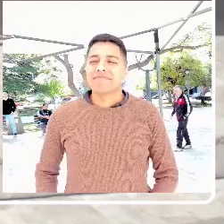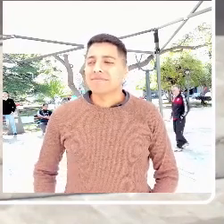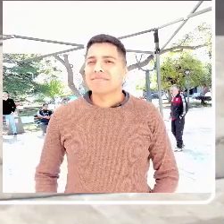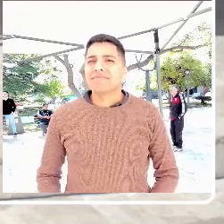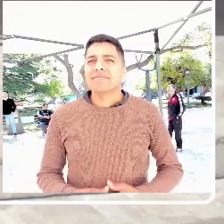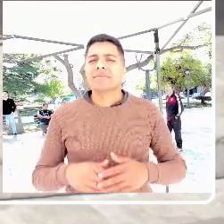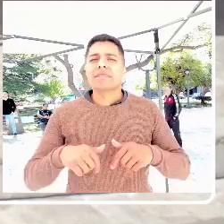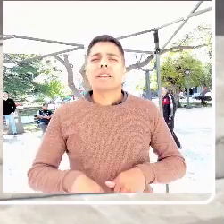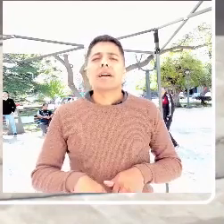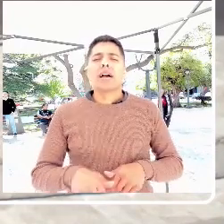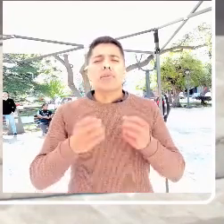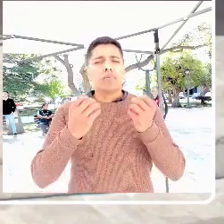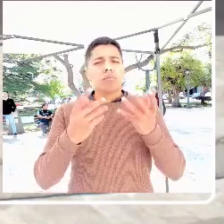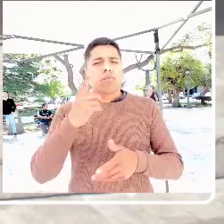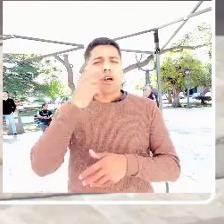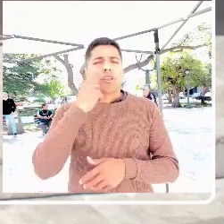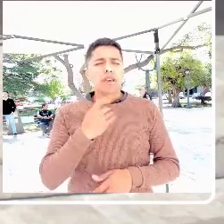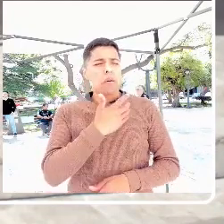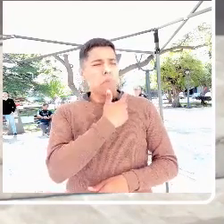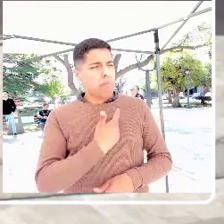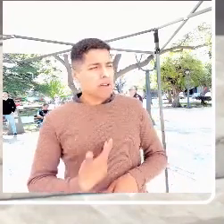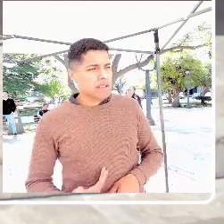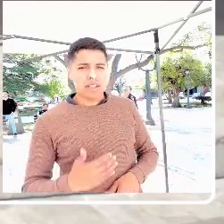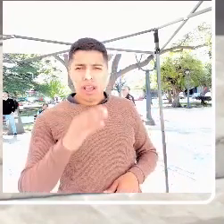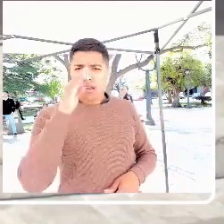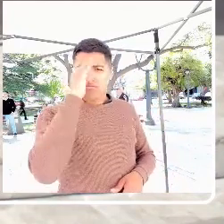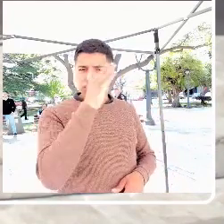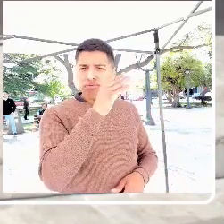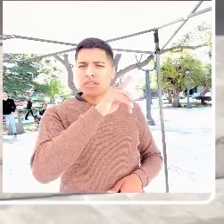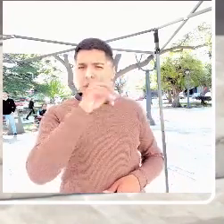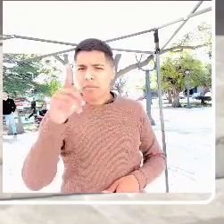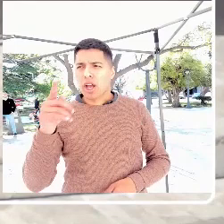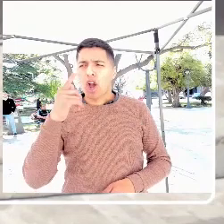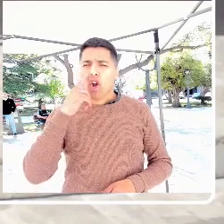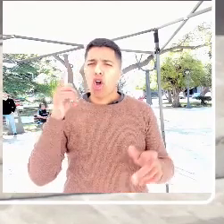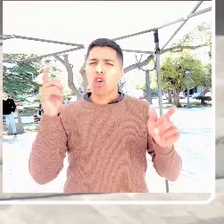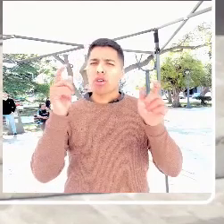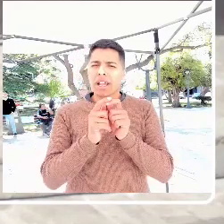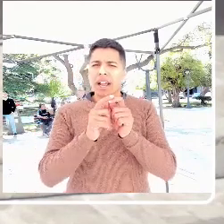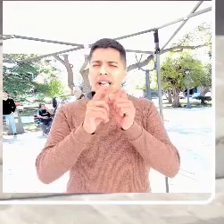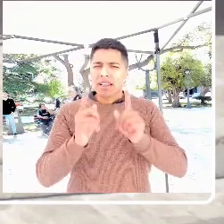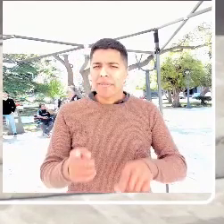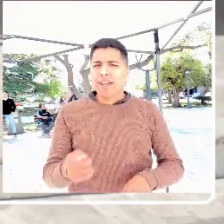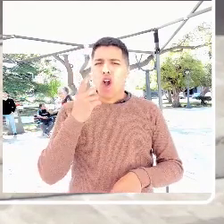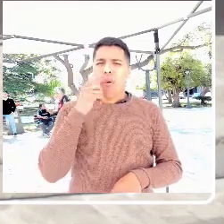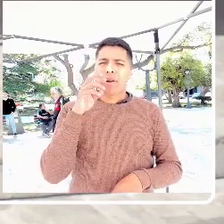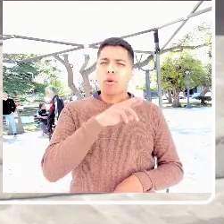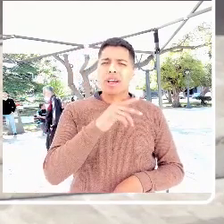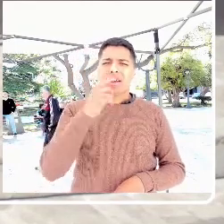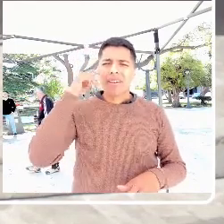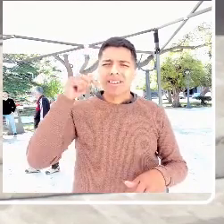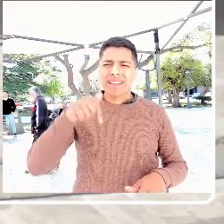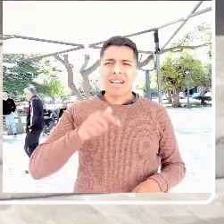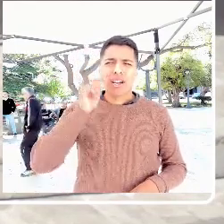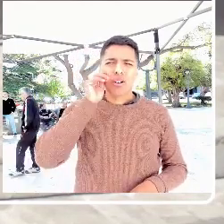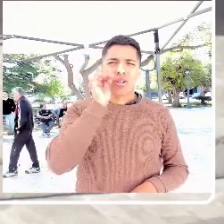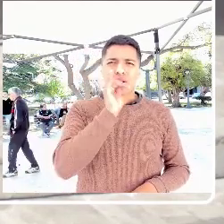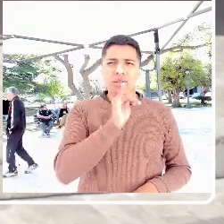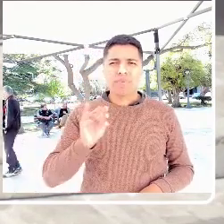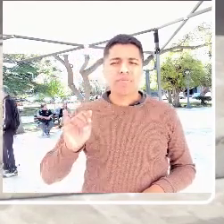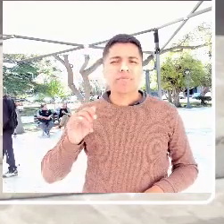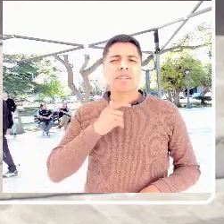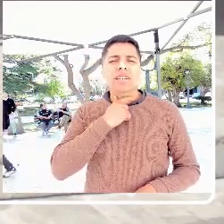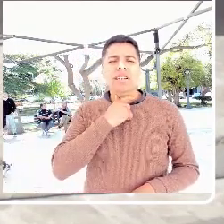Ante todo, buenos días al señor presidente, a los señores concejales, a los vecinos y vecinas de nuestro departamento.